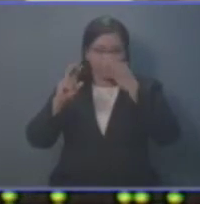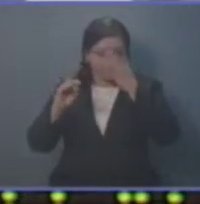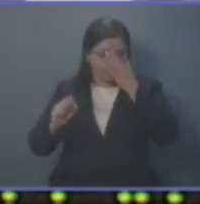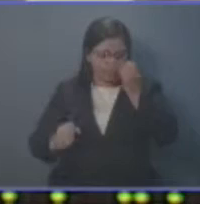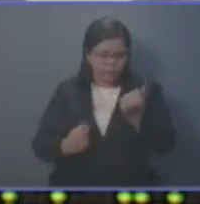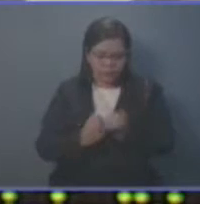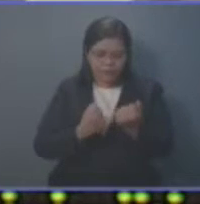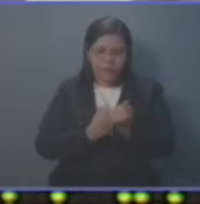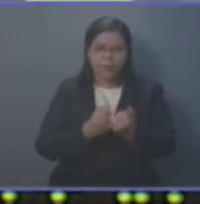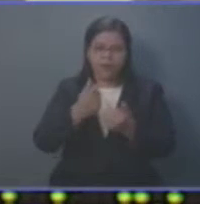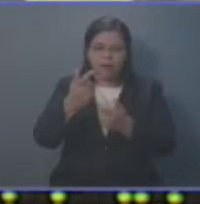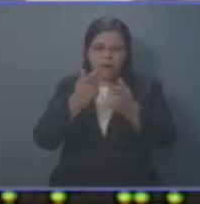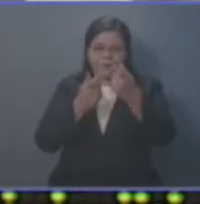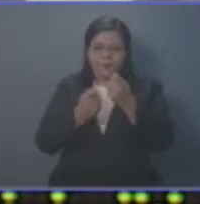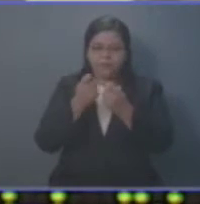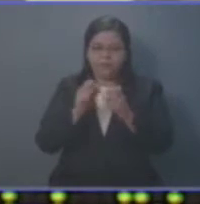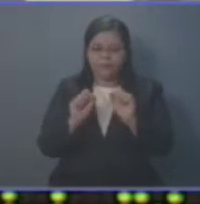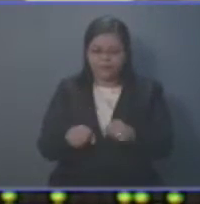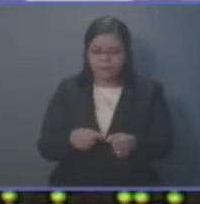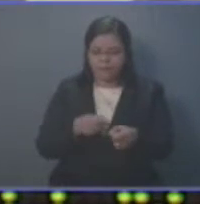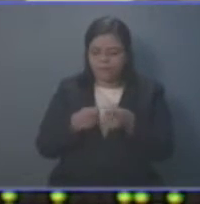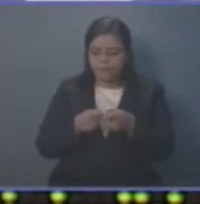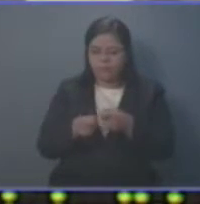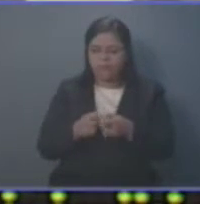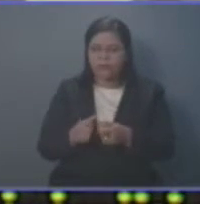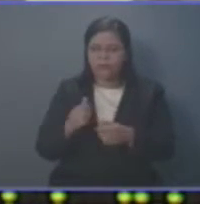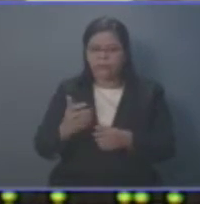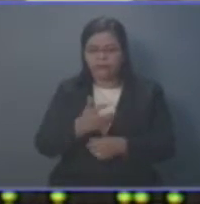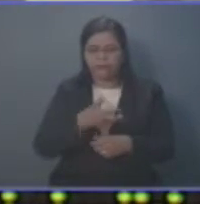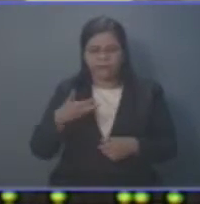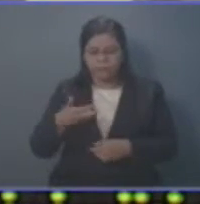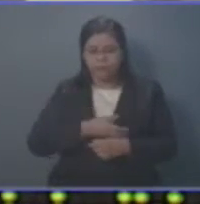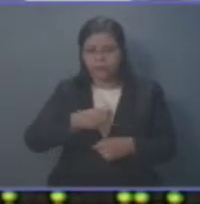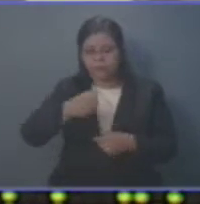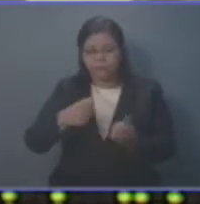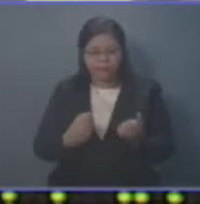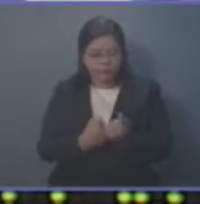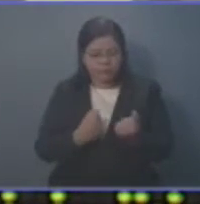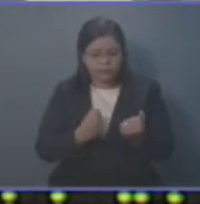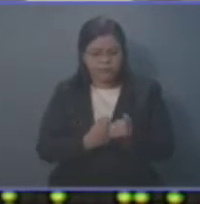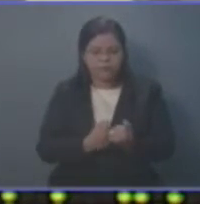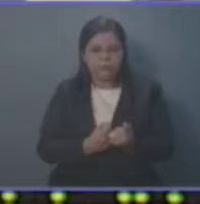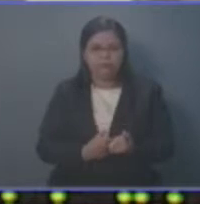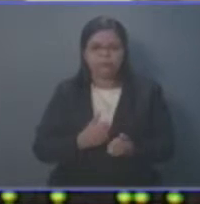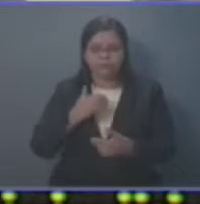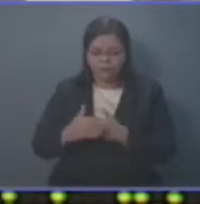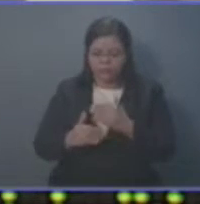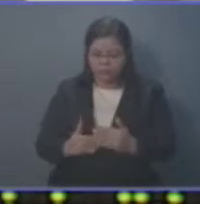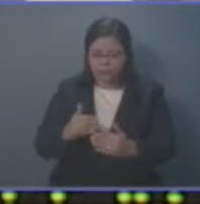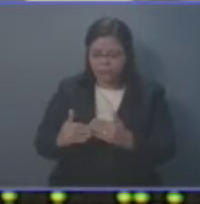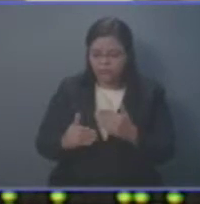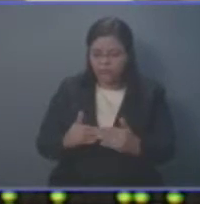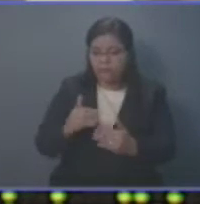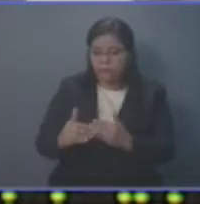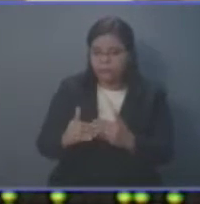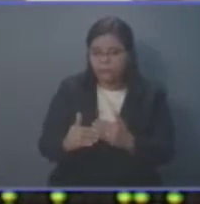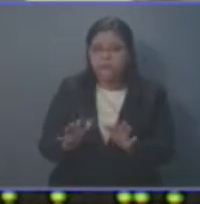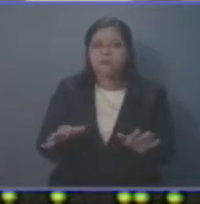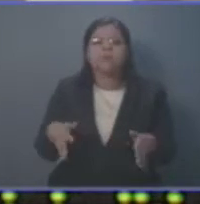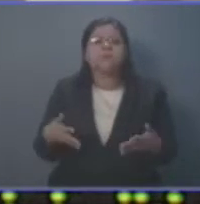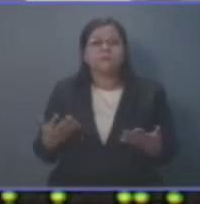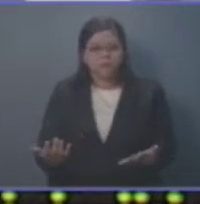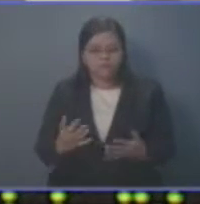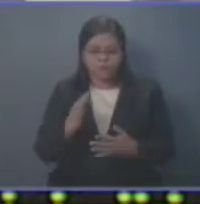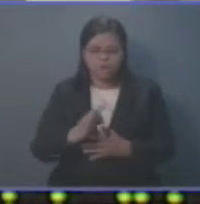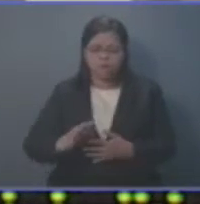café, cuyo objeto es regular la constitución y funcionamiento del fideicomiso de apoyo a la producción de café, con el propósito